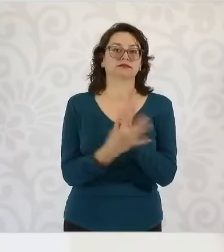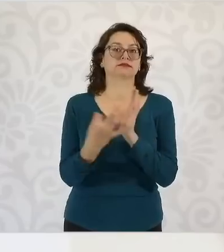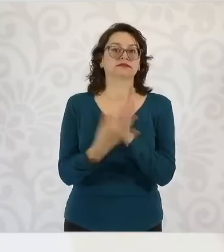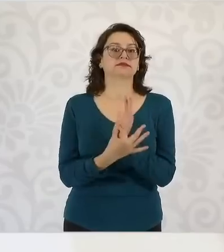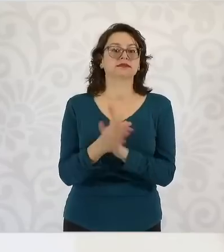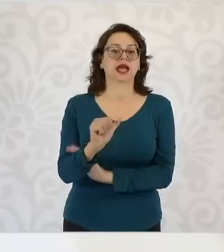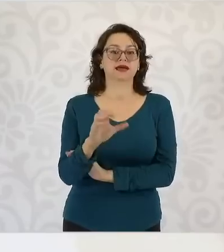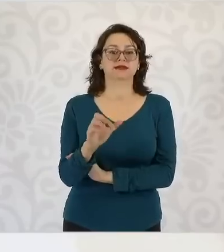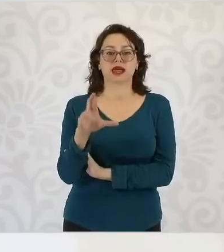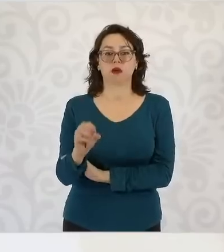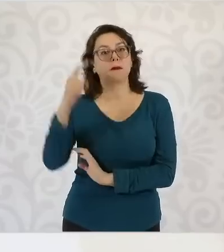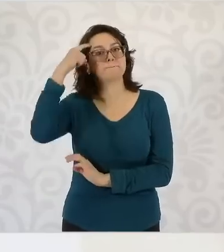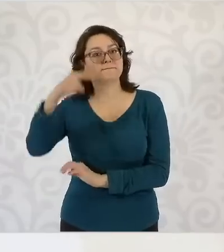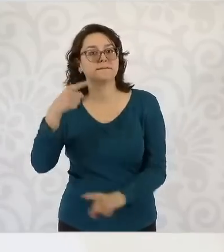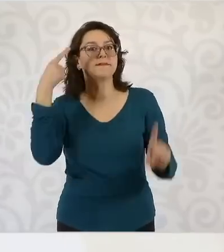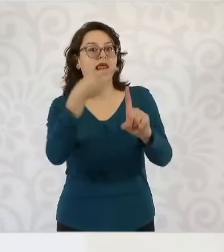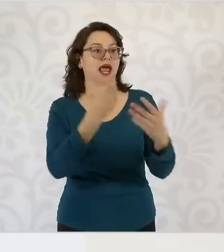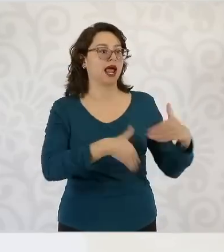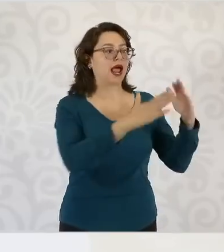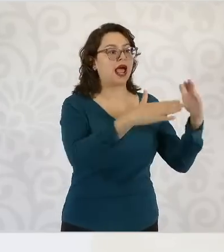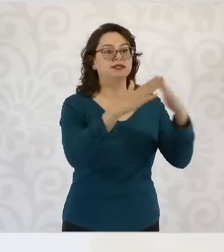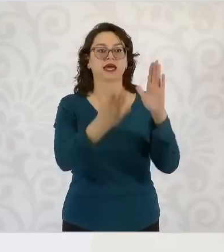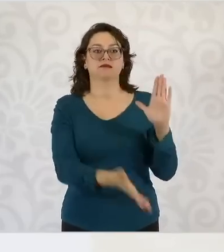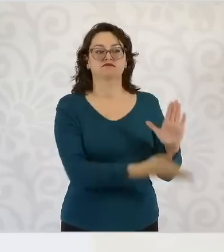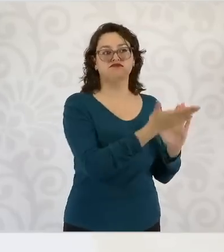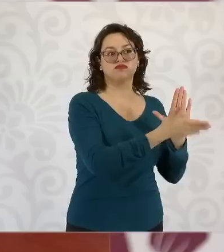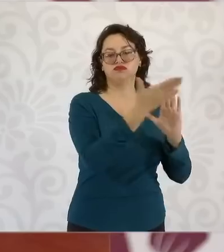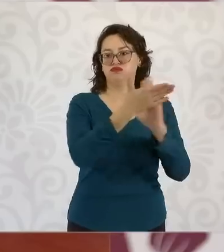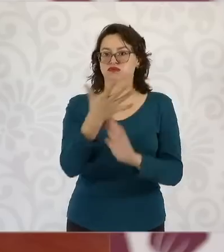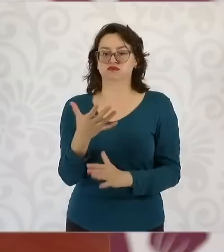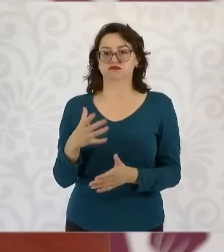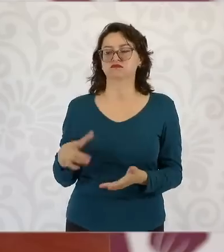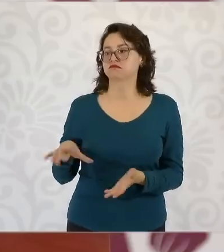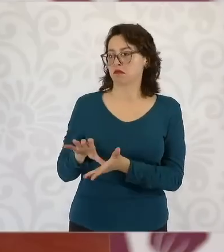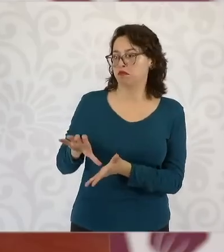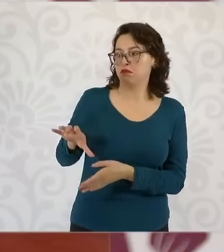la construcción de las viviendas, del Programa Nacional de Vivienda para el Bienestar.